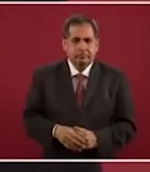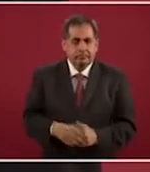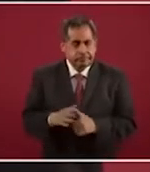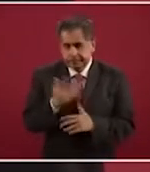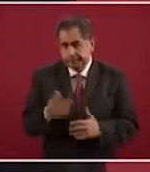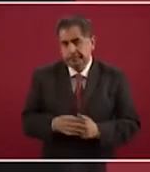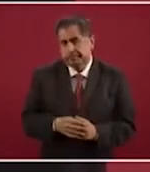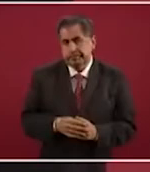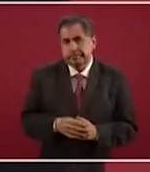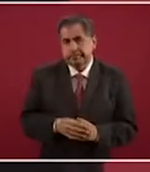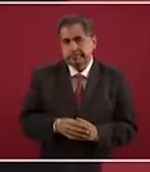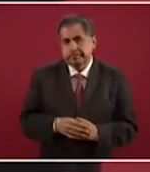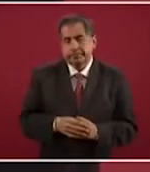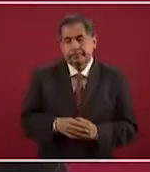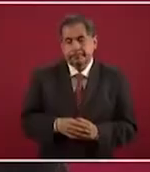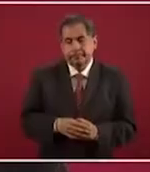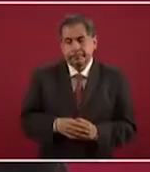Porque